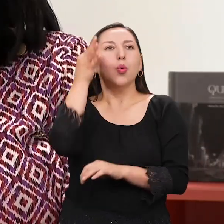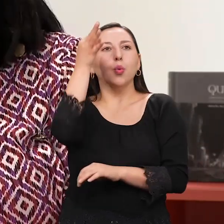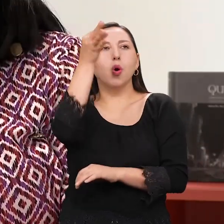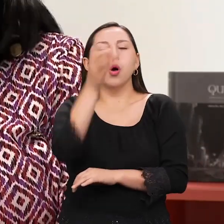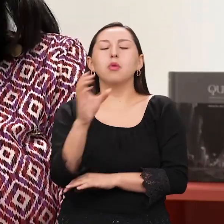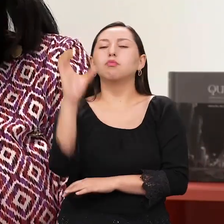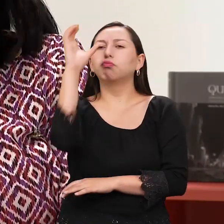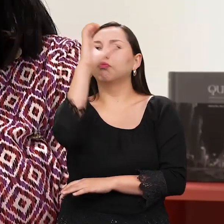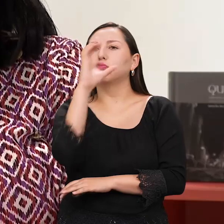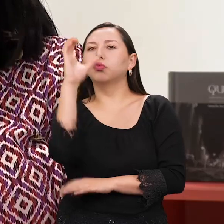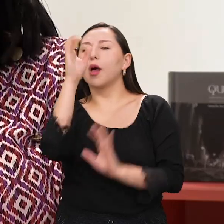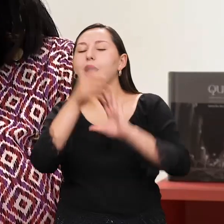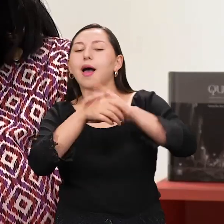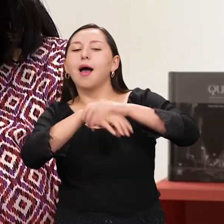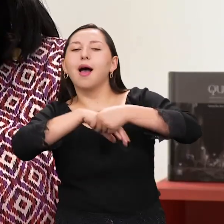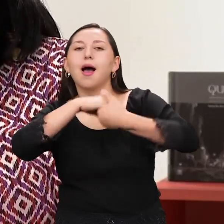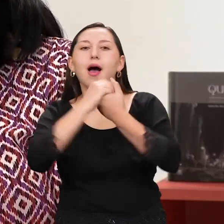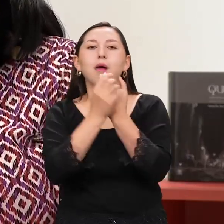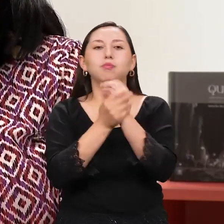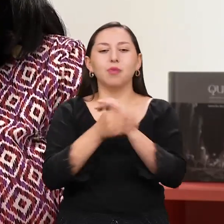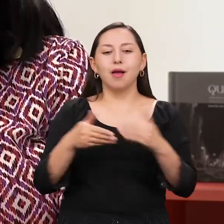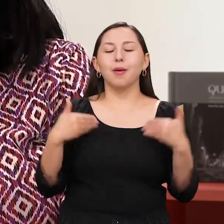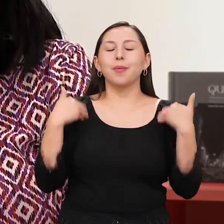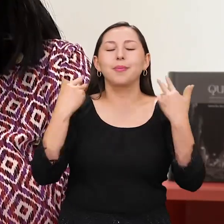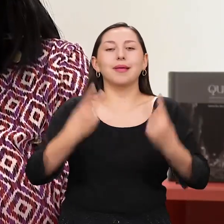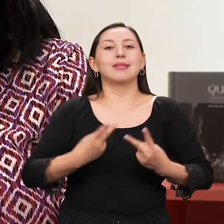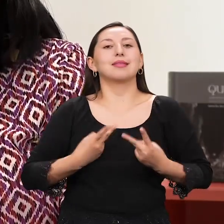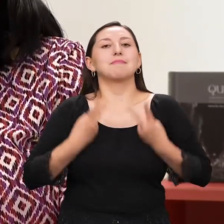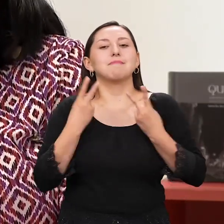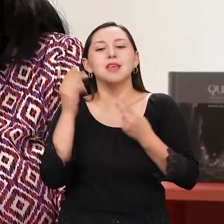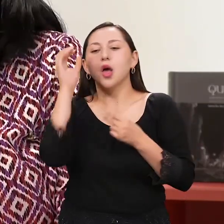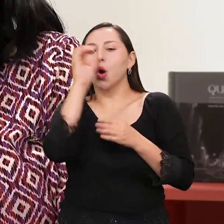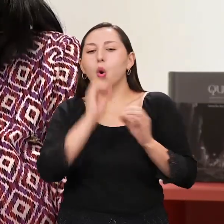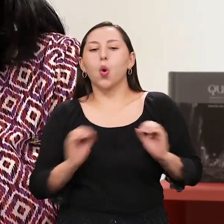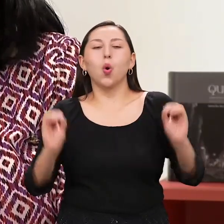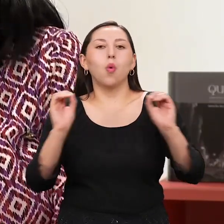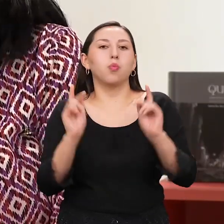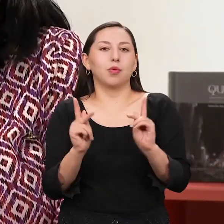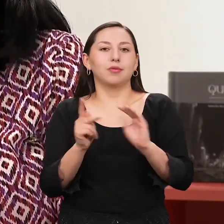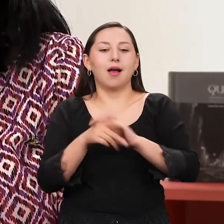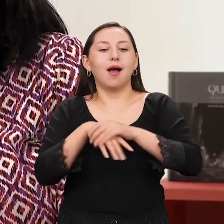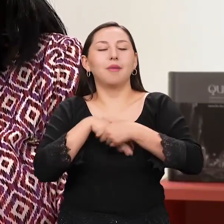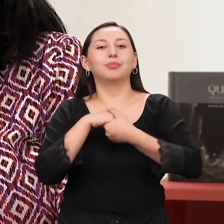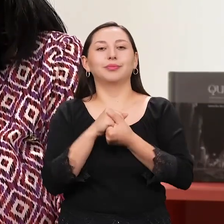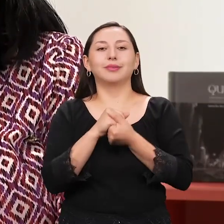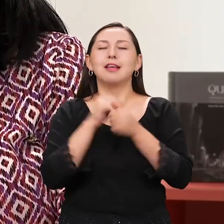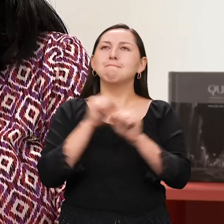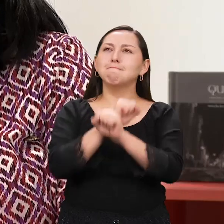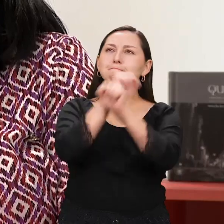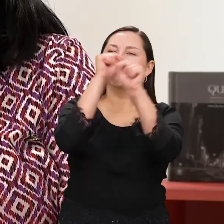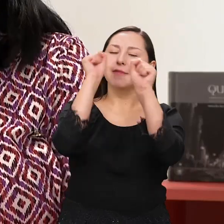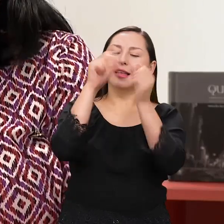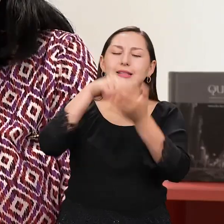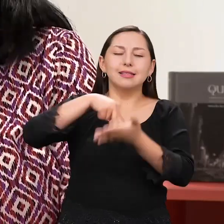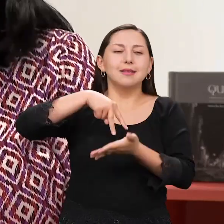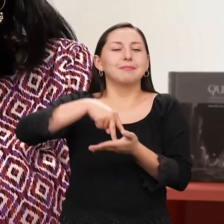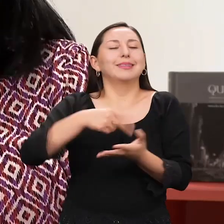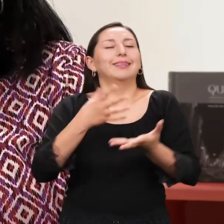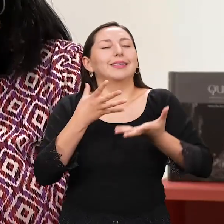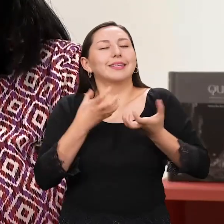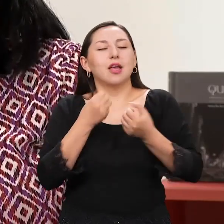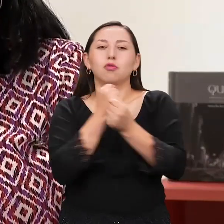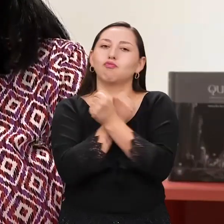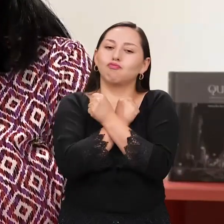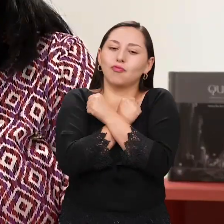que además vas a tener una vida más feliz, vas a poder dedicarte a eso, no te va a pesar. A mí no me pesa hacer comunicación, no me